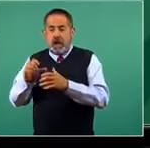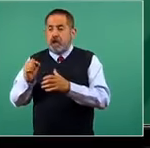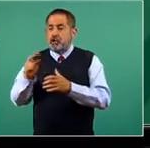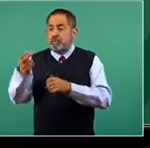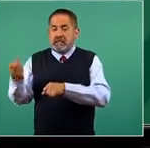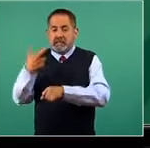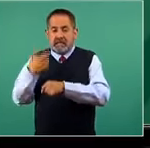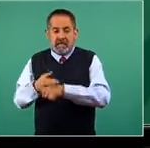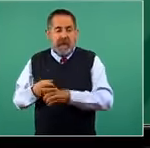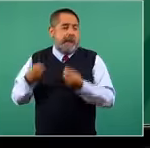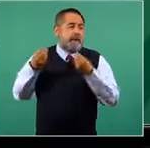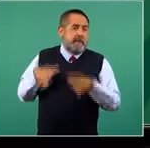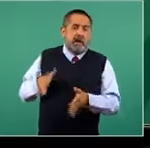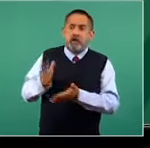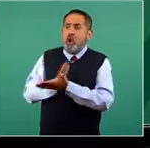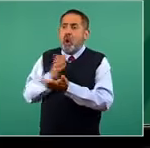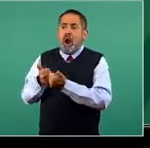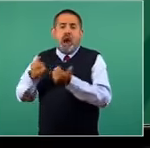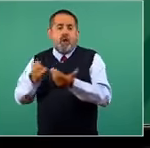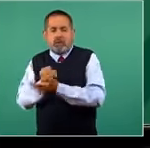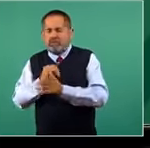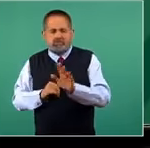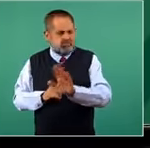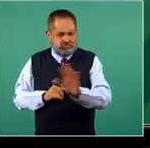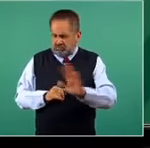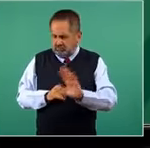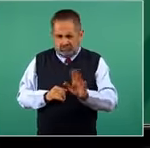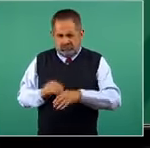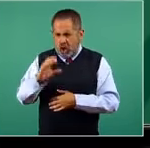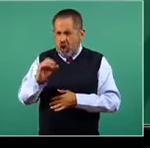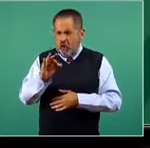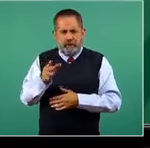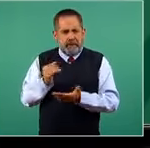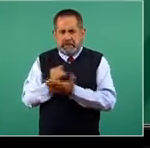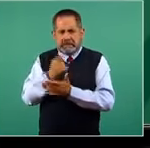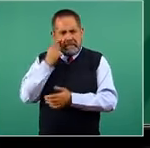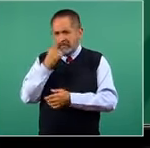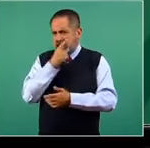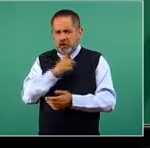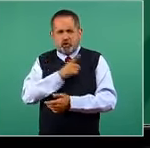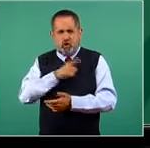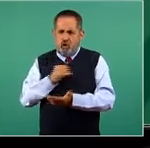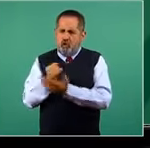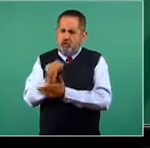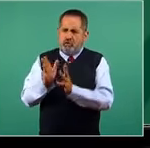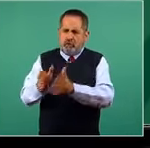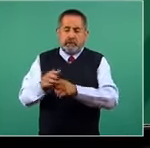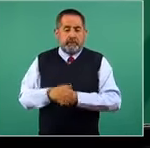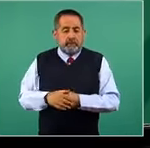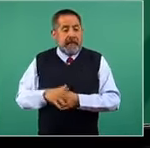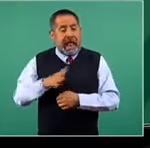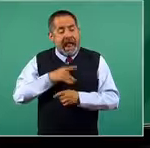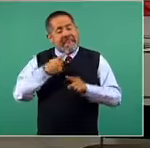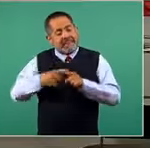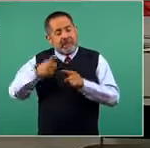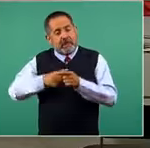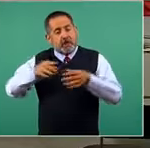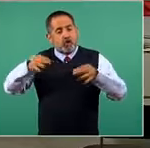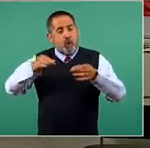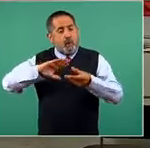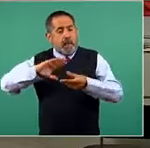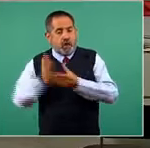entonces decían, se va a perder la autonomía técnica de gestión. No se ha perdido. Entonces, lo que le puedo decir es, hay distintos documentos que